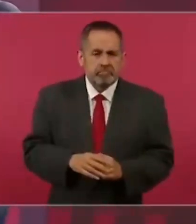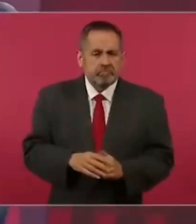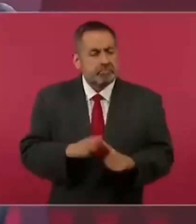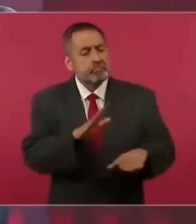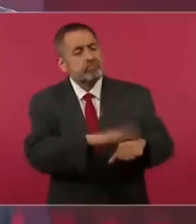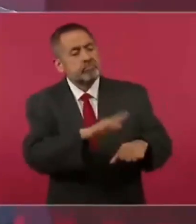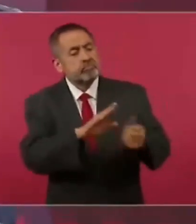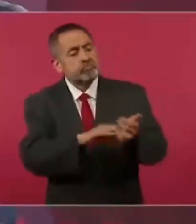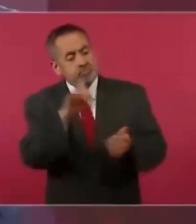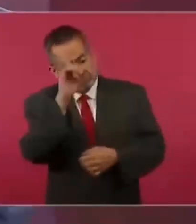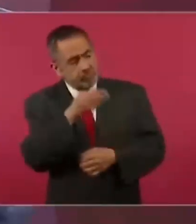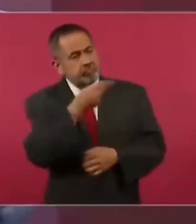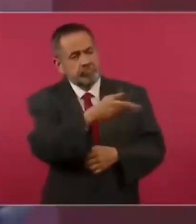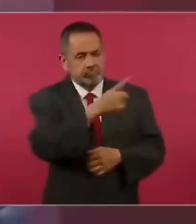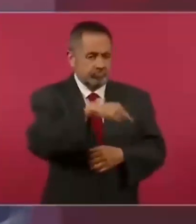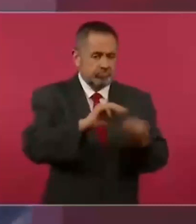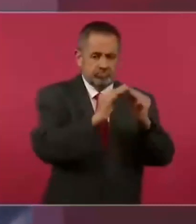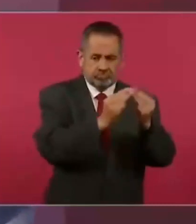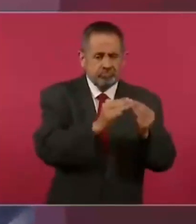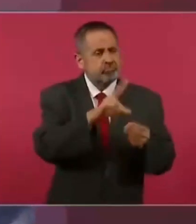exhorto a que no